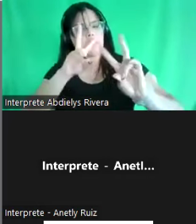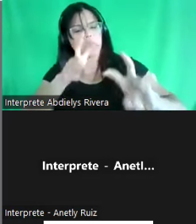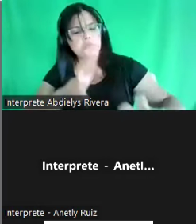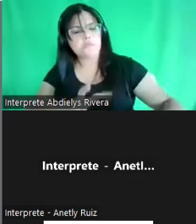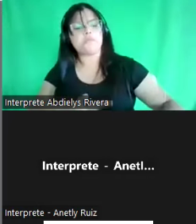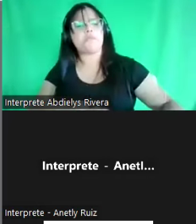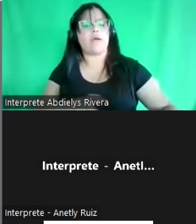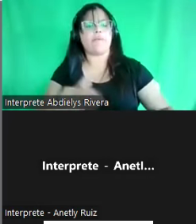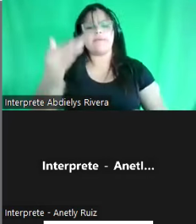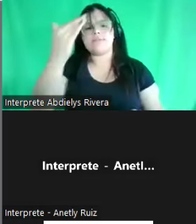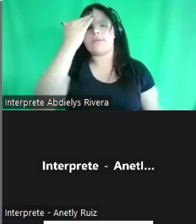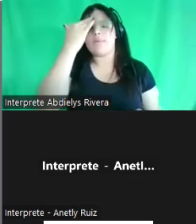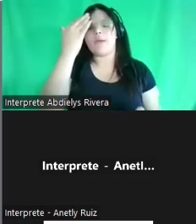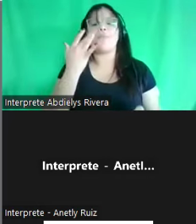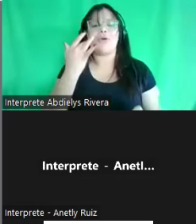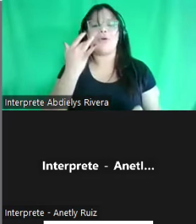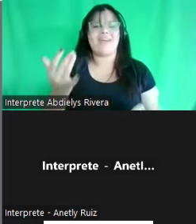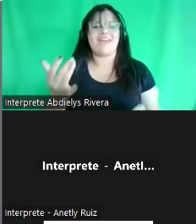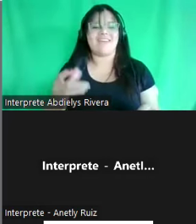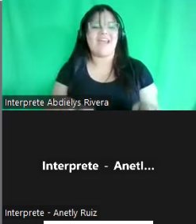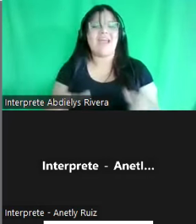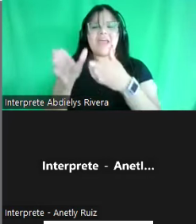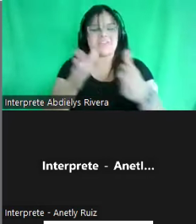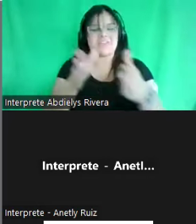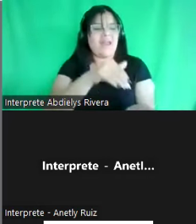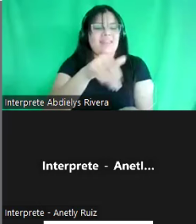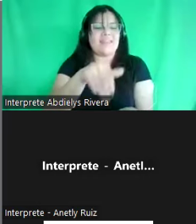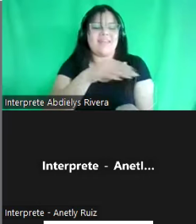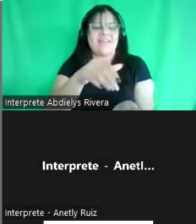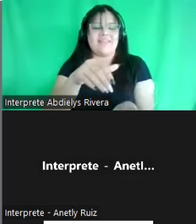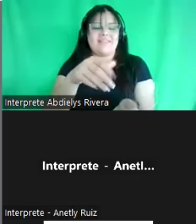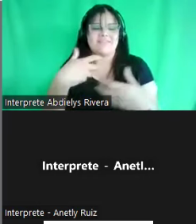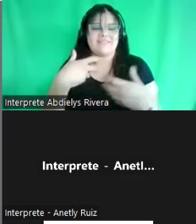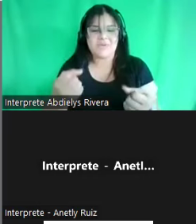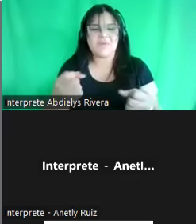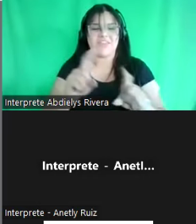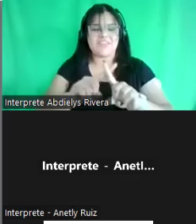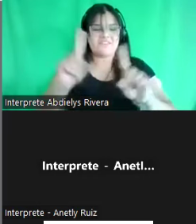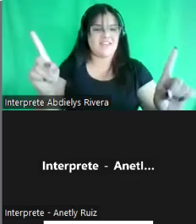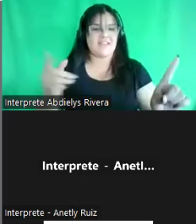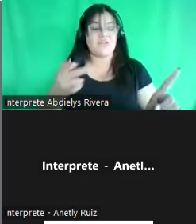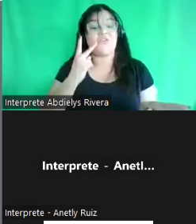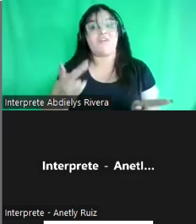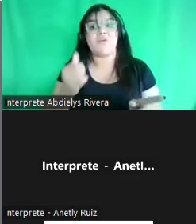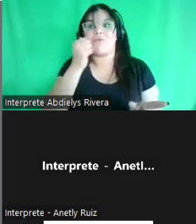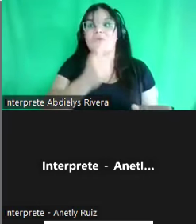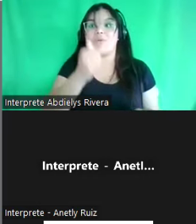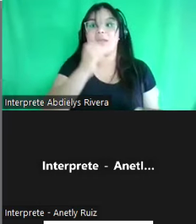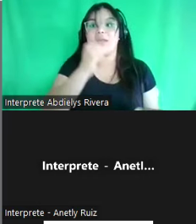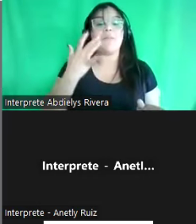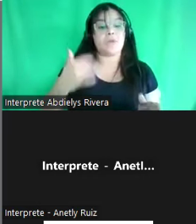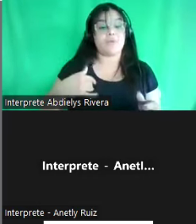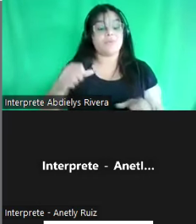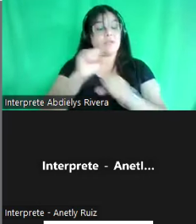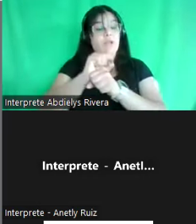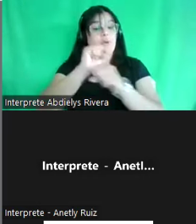catastróficas porque la cubierta es diferente. Y eso lo, ¿verdad? Yo lo veo a cada rato en mi trabajo porque yo trabajo con medicamentos especializados